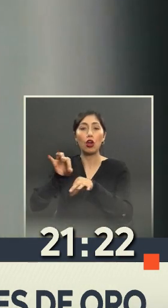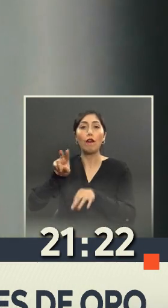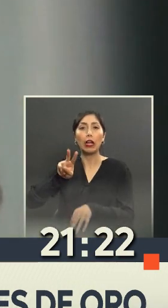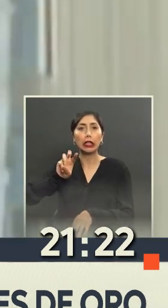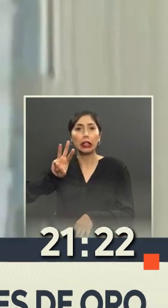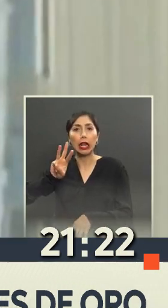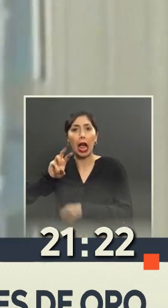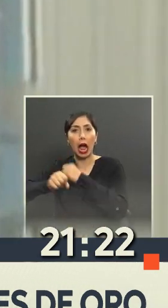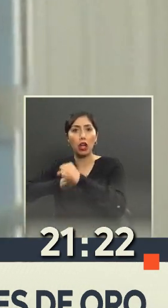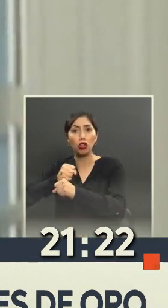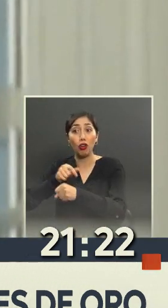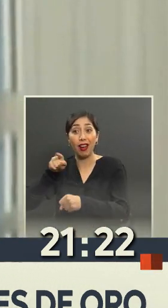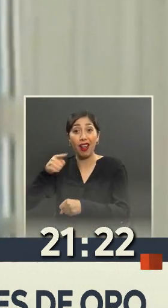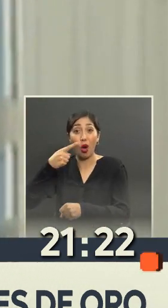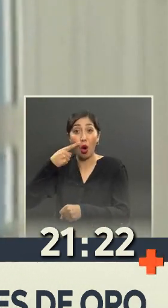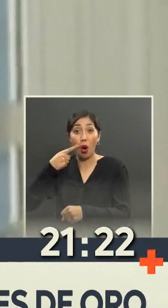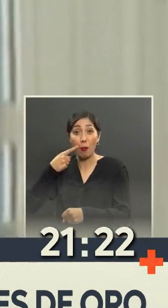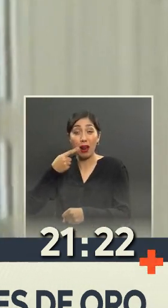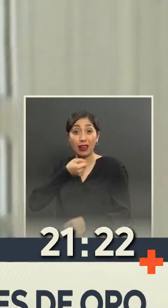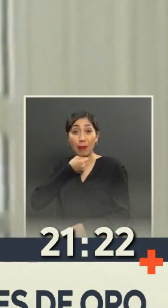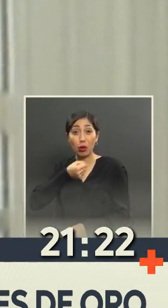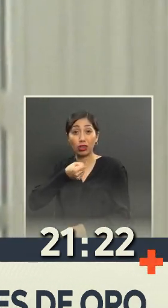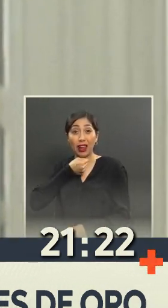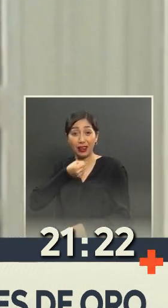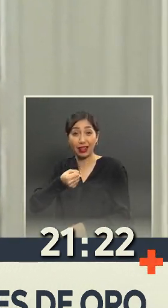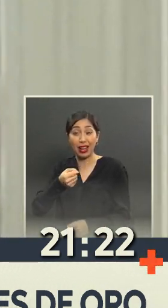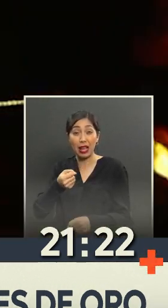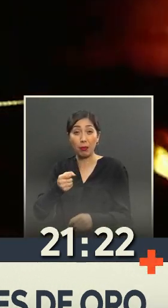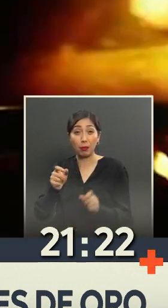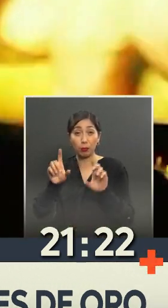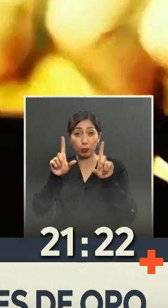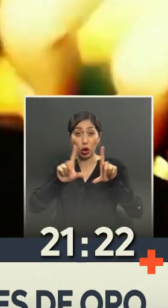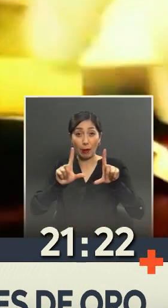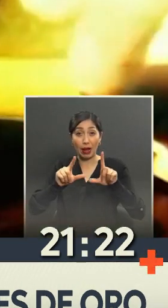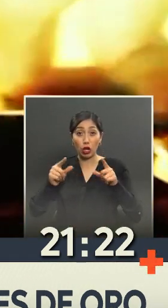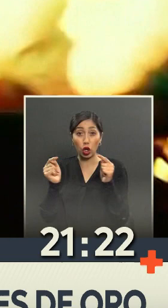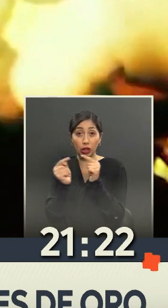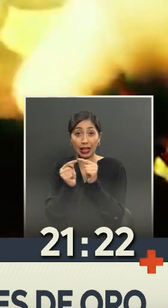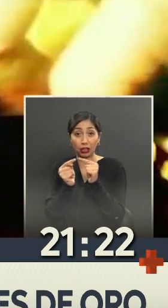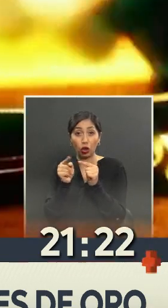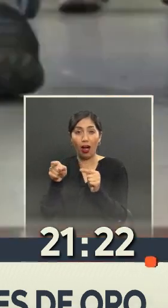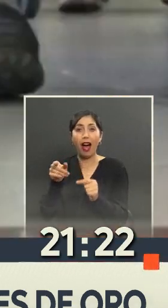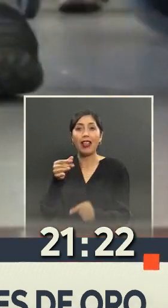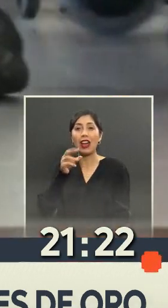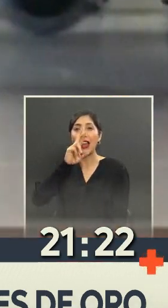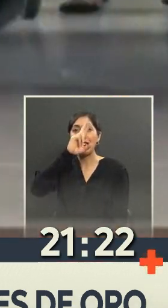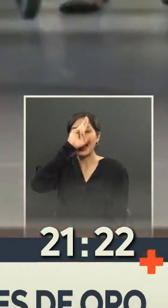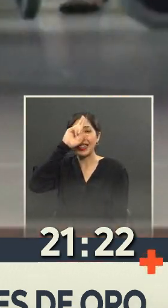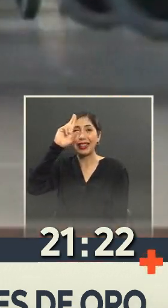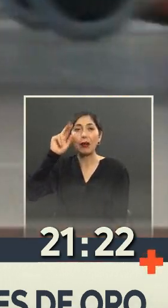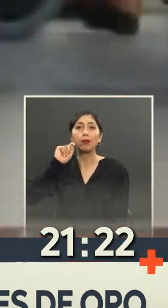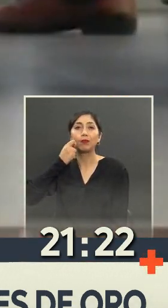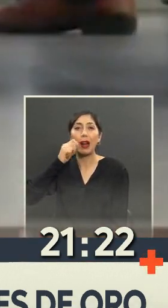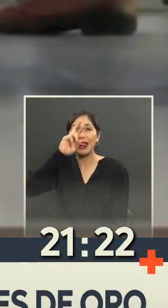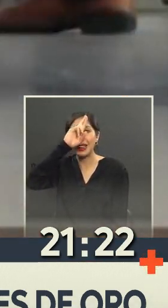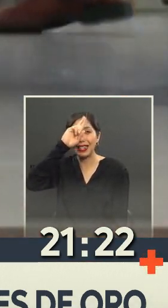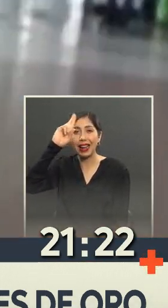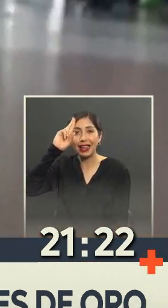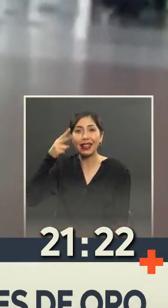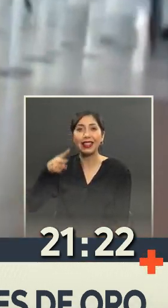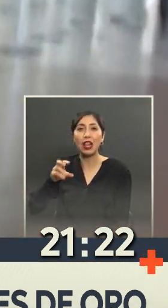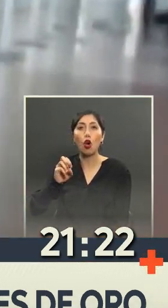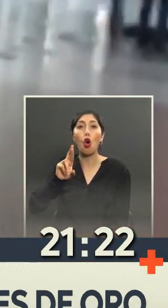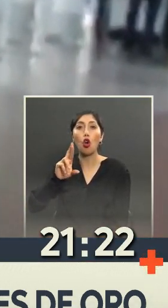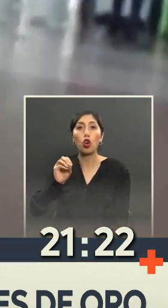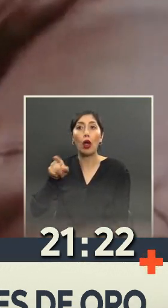a quien en un reportaje el programa contacto de 2016 se le apodó el rey del oro tras contrabandear los lingotes desde